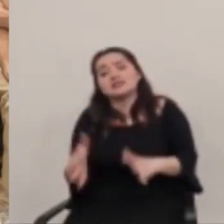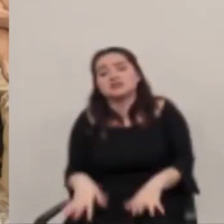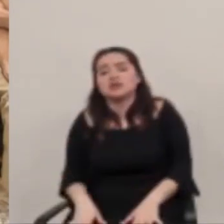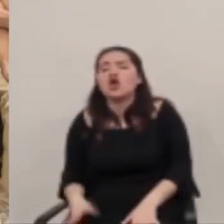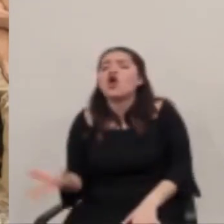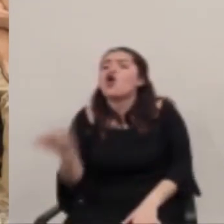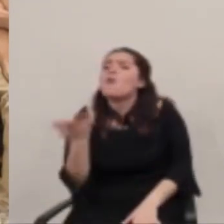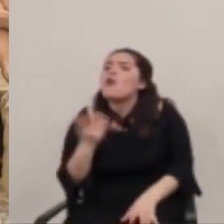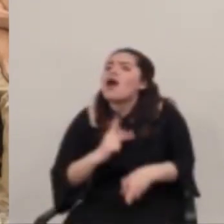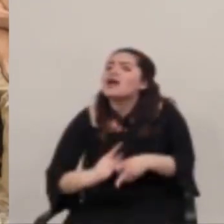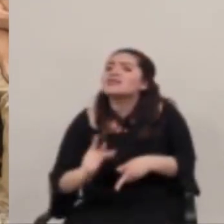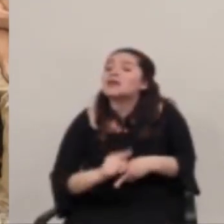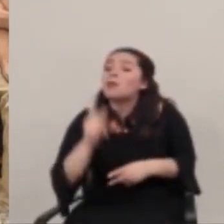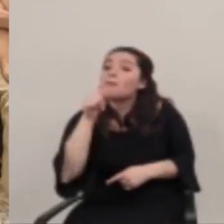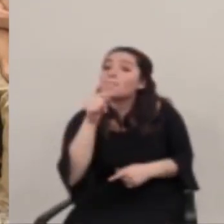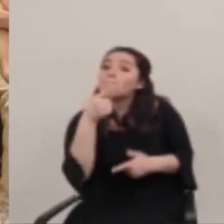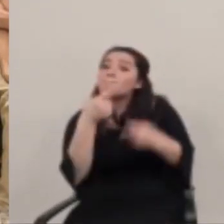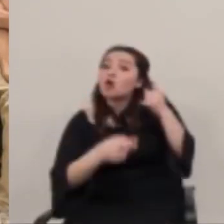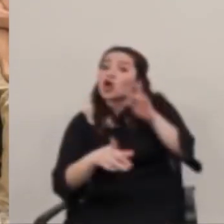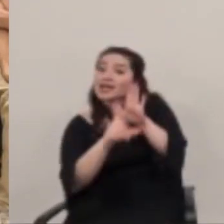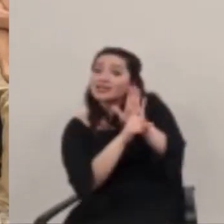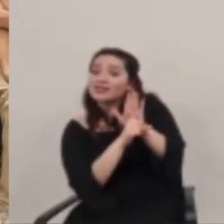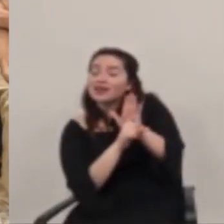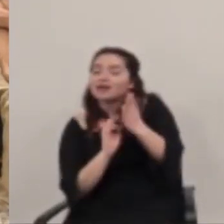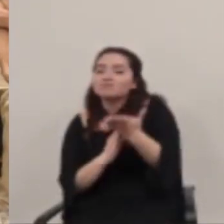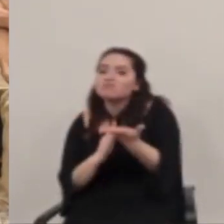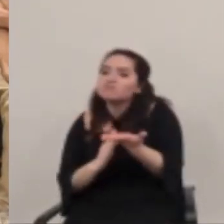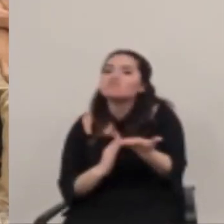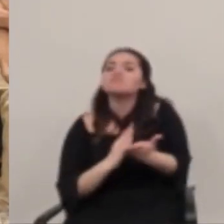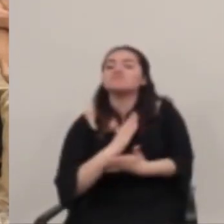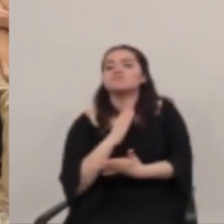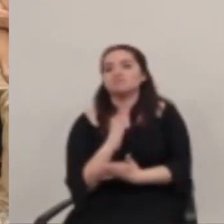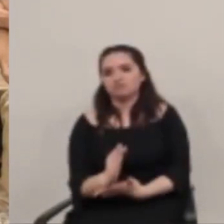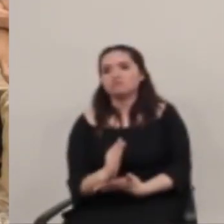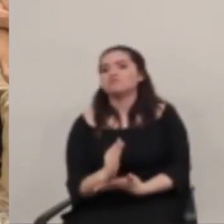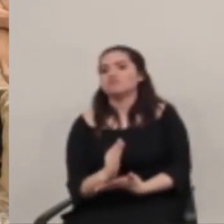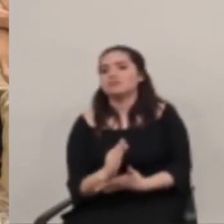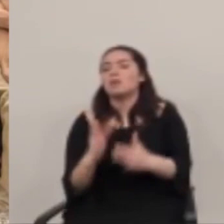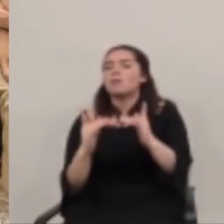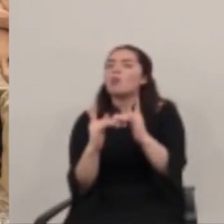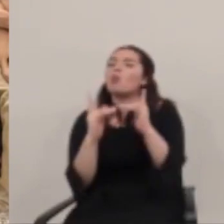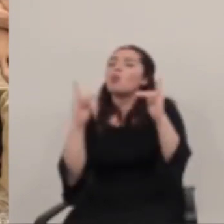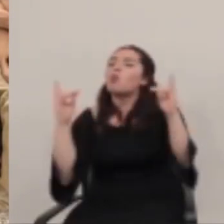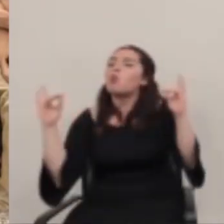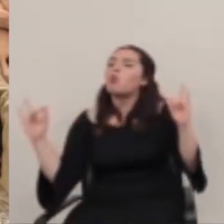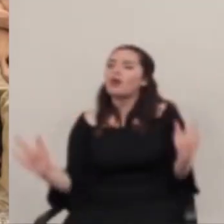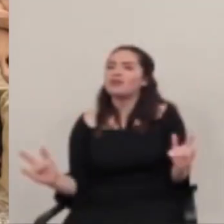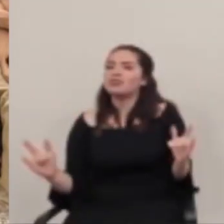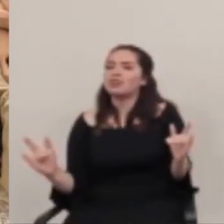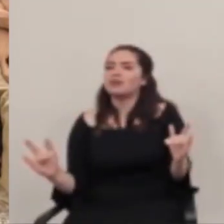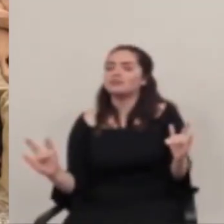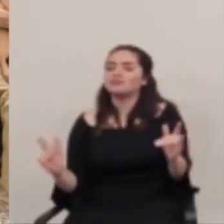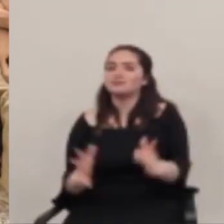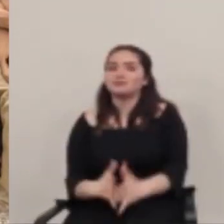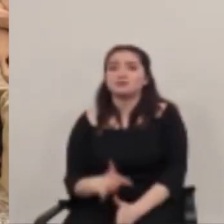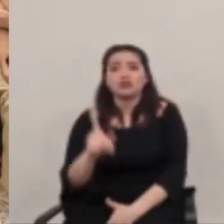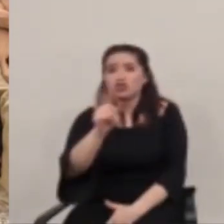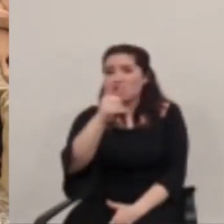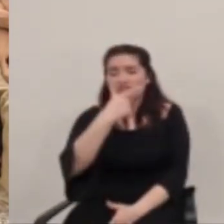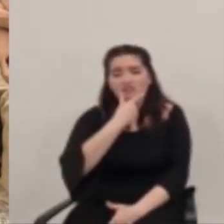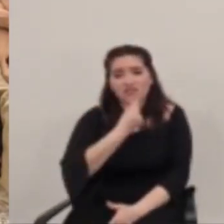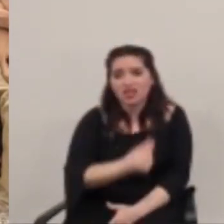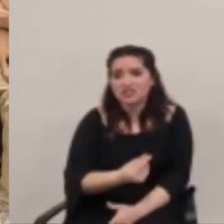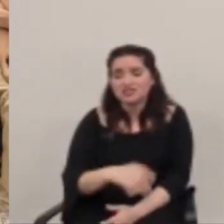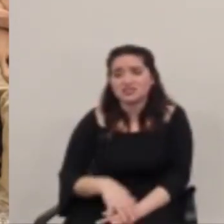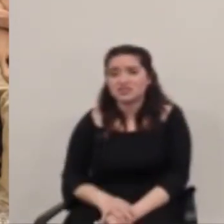para que esa política también empiece de alguna manera a tender puentes? Yo sé que no es fácil. Para que en la